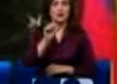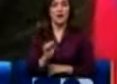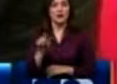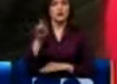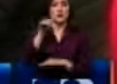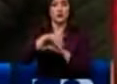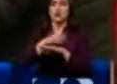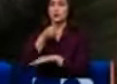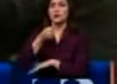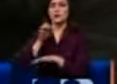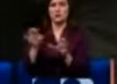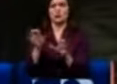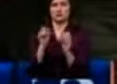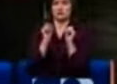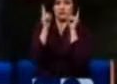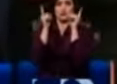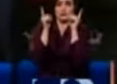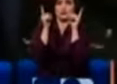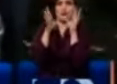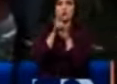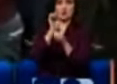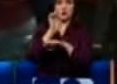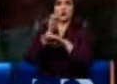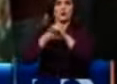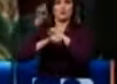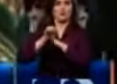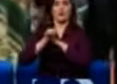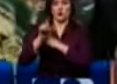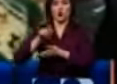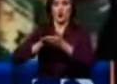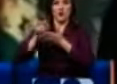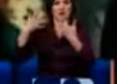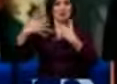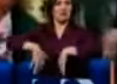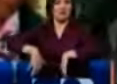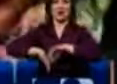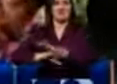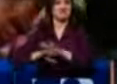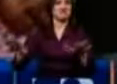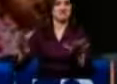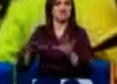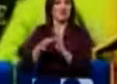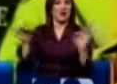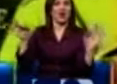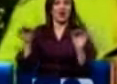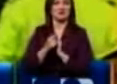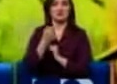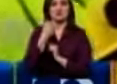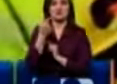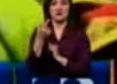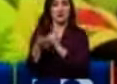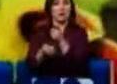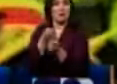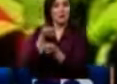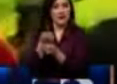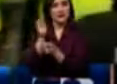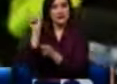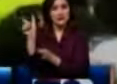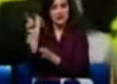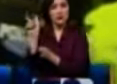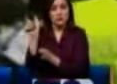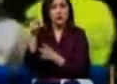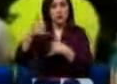de Quito que se siente sorprendido por el anuncio de la terminación unilateral del contrato con la Federación Ecuatoriana de Fútbol. Y reveló además que en las ventas de las entradas